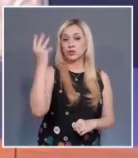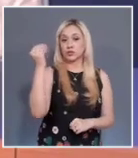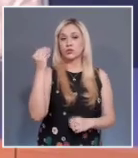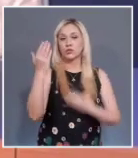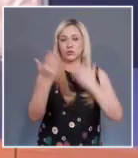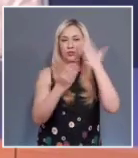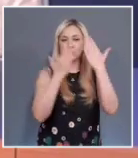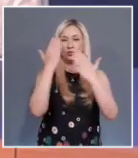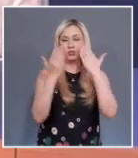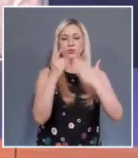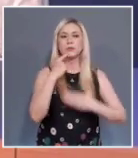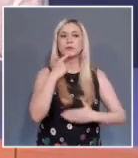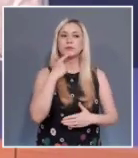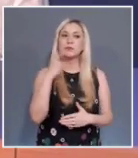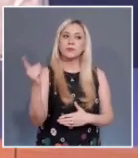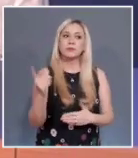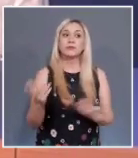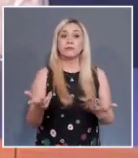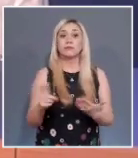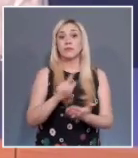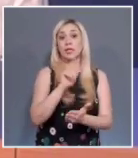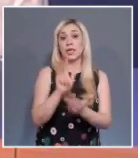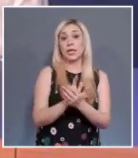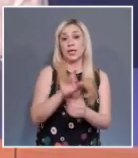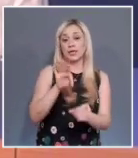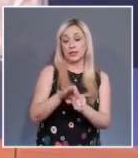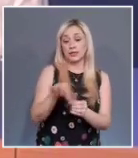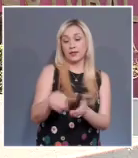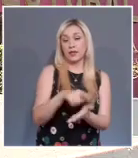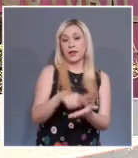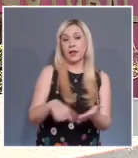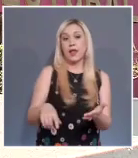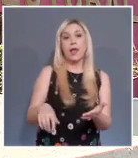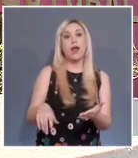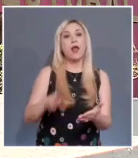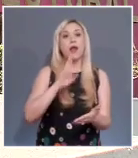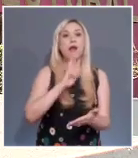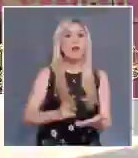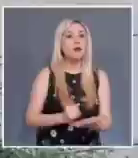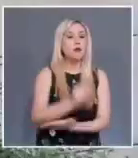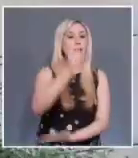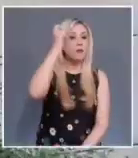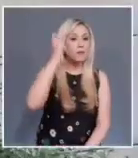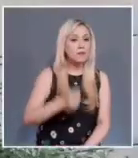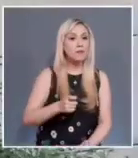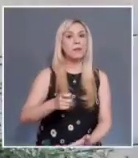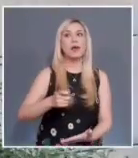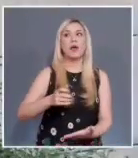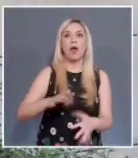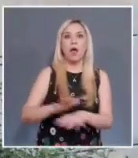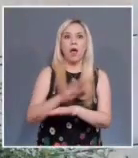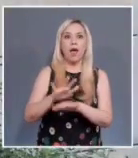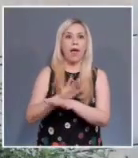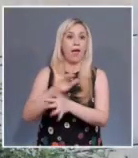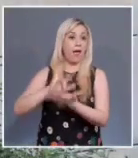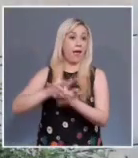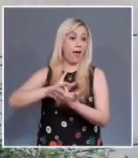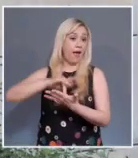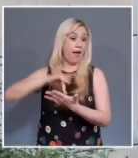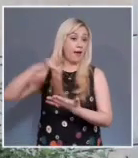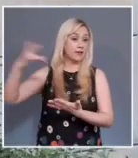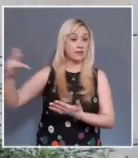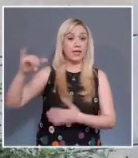derecho electoral ha cambiado gracias a las resoluciones y sentencias del INE y del Tribunal Electoral del Poder Judicial de